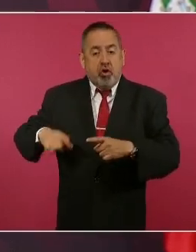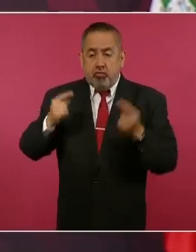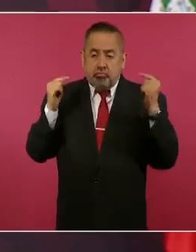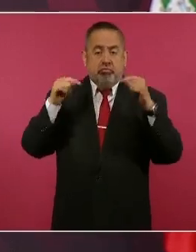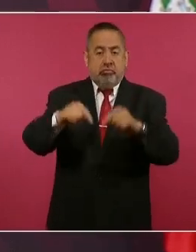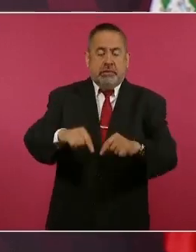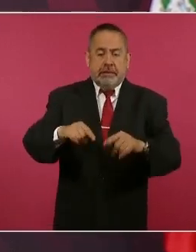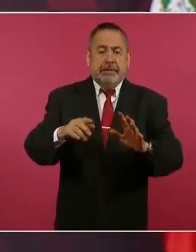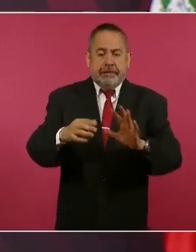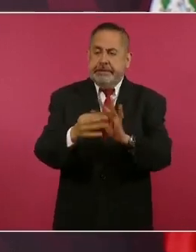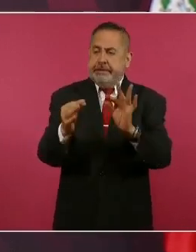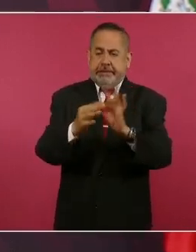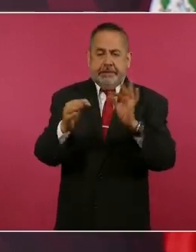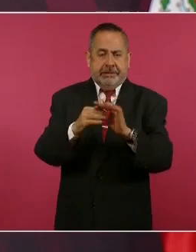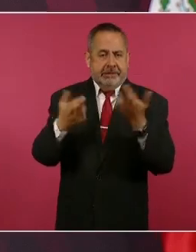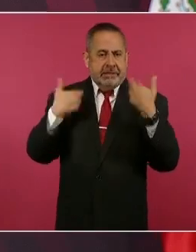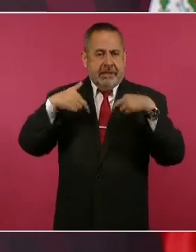representados,